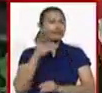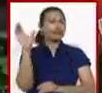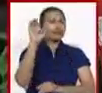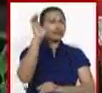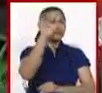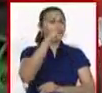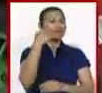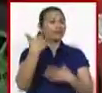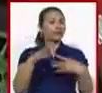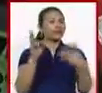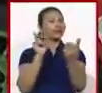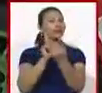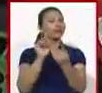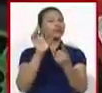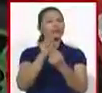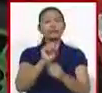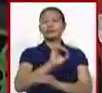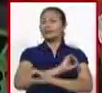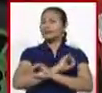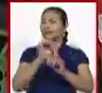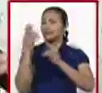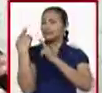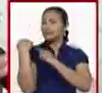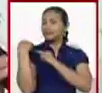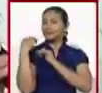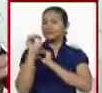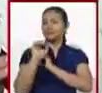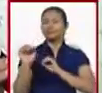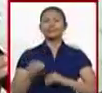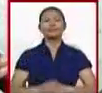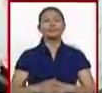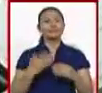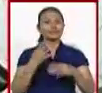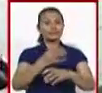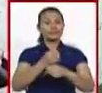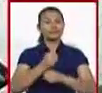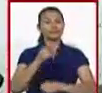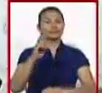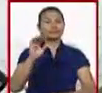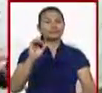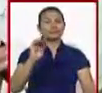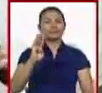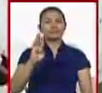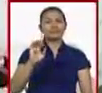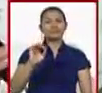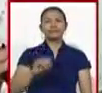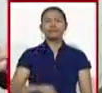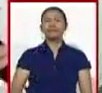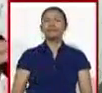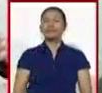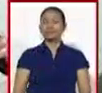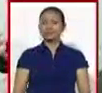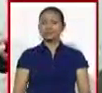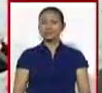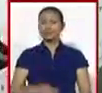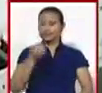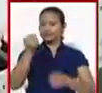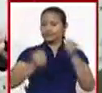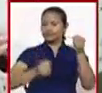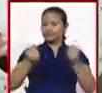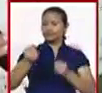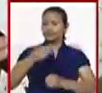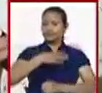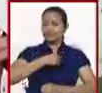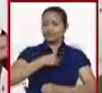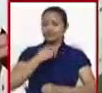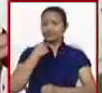con el paradero de los mismos, pero no se aprendió a ningún responsable. Se ha recuperado en Roboré un vehículo Suzuki color blanco, que ustedes